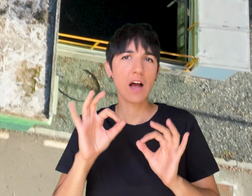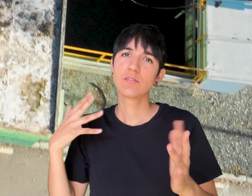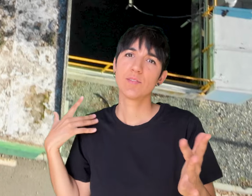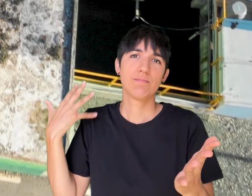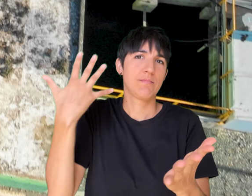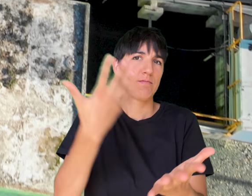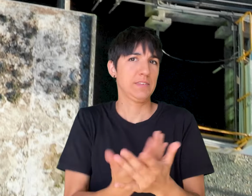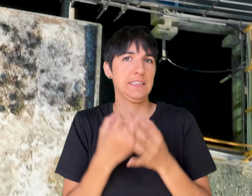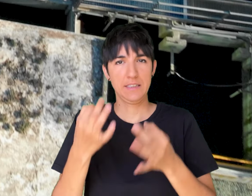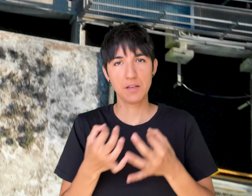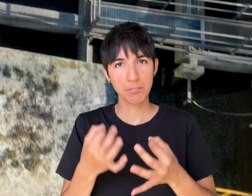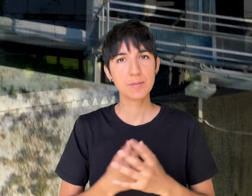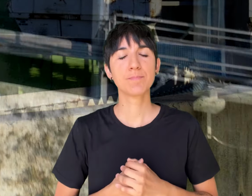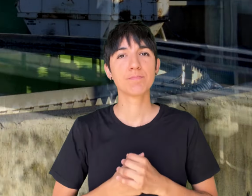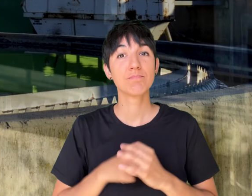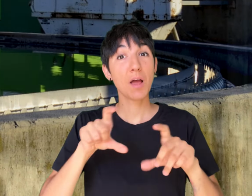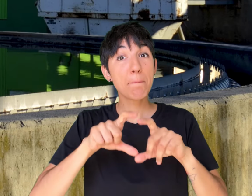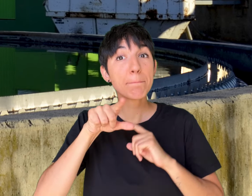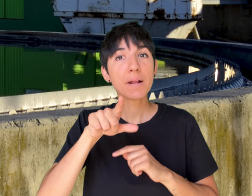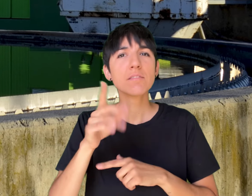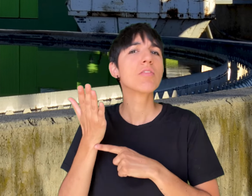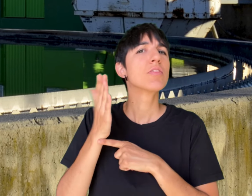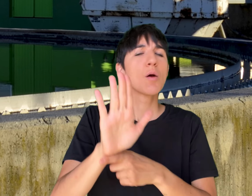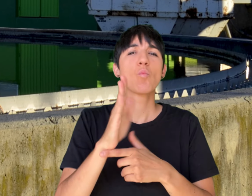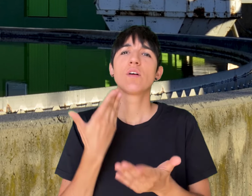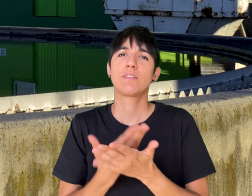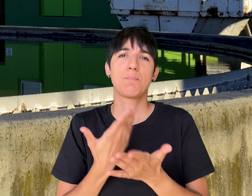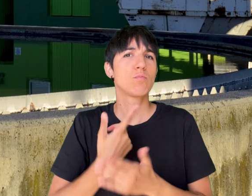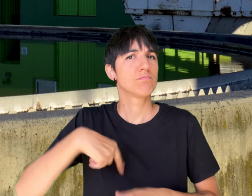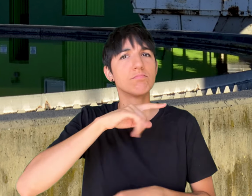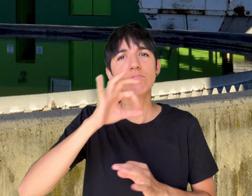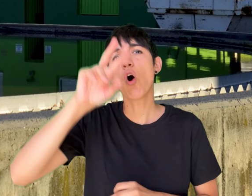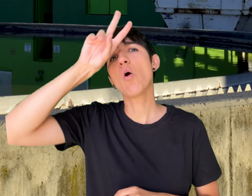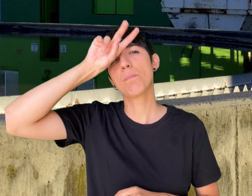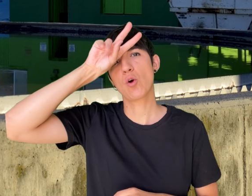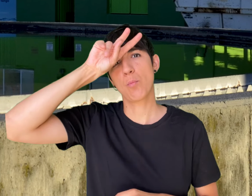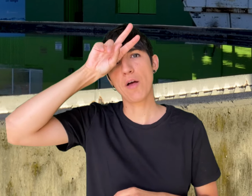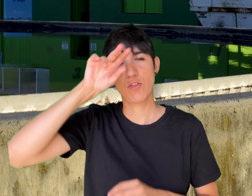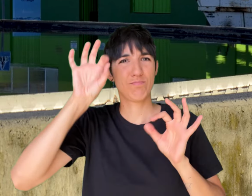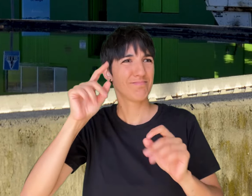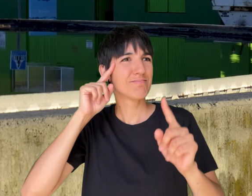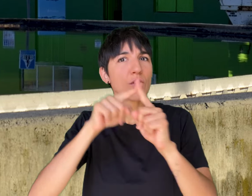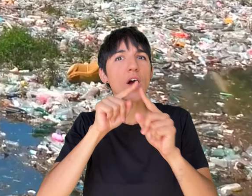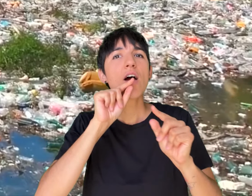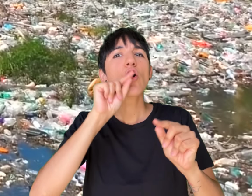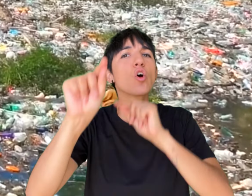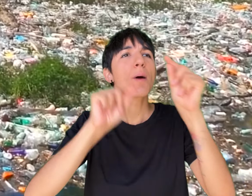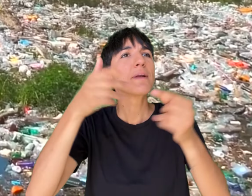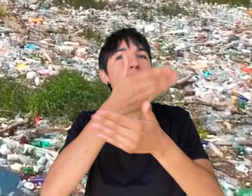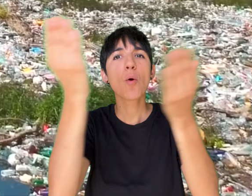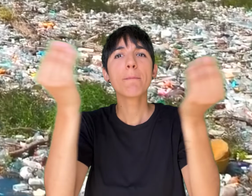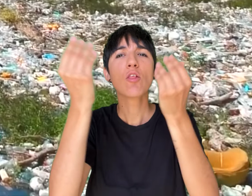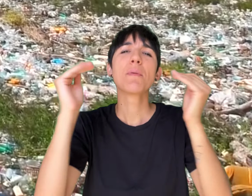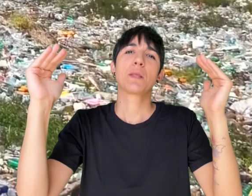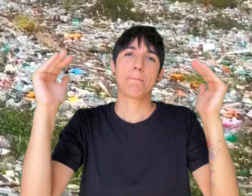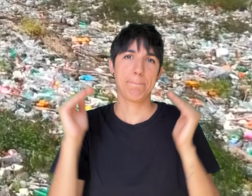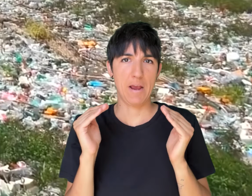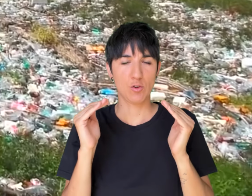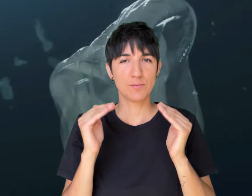a lo largo de los años, demostrando una infinita preocupación por mejorar el impacto que tiene la contaminación que